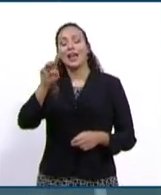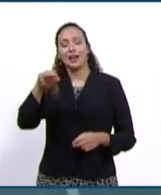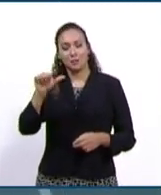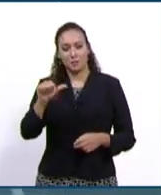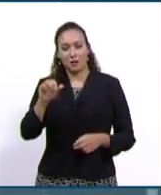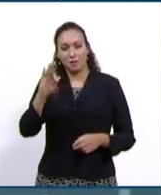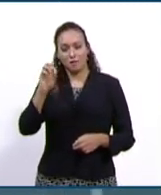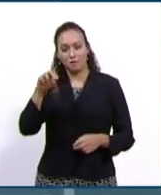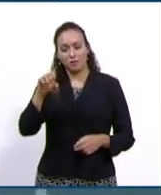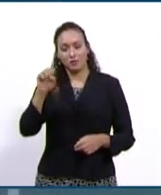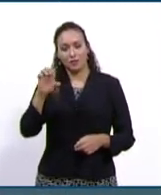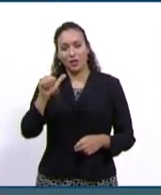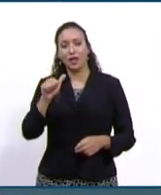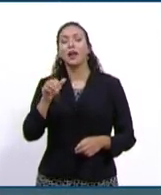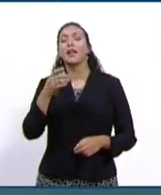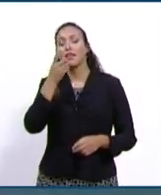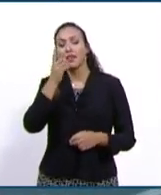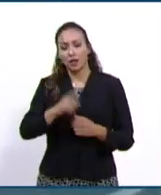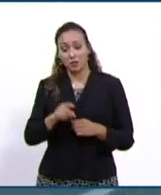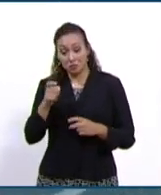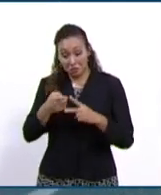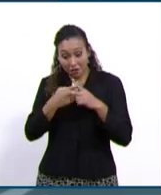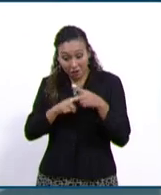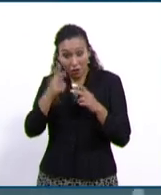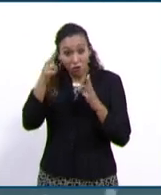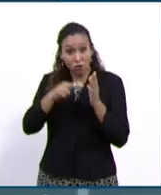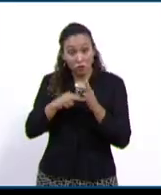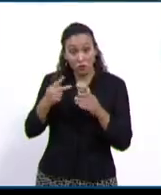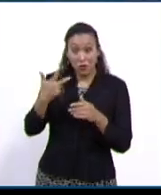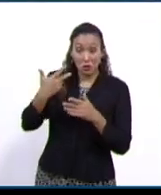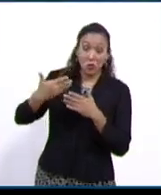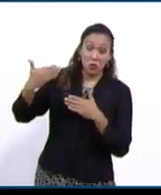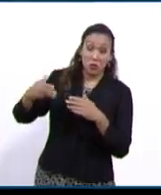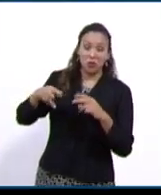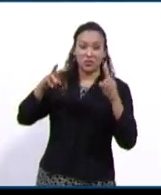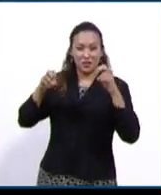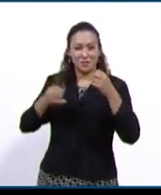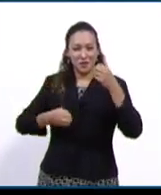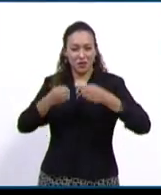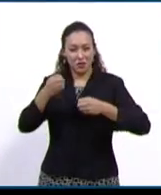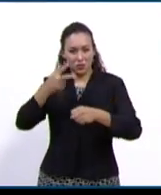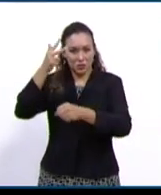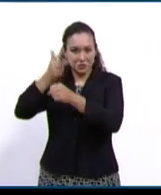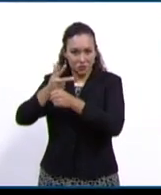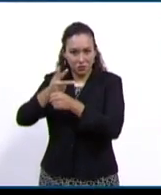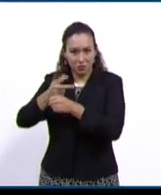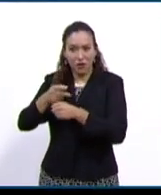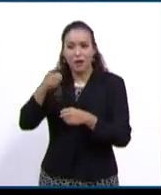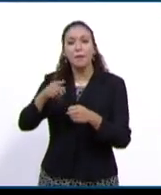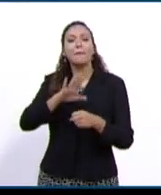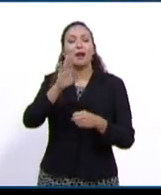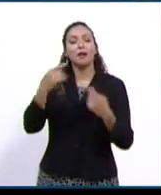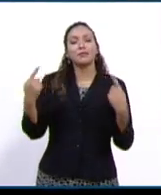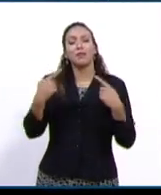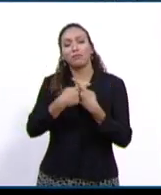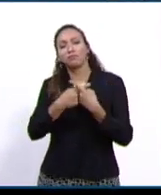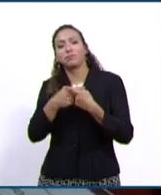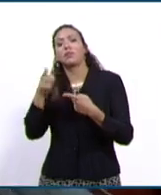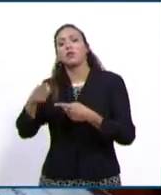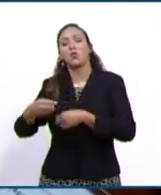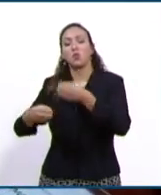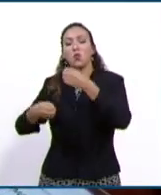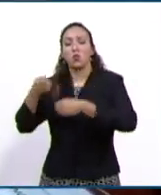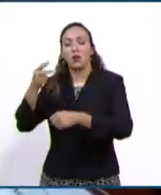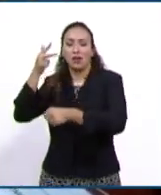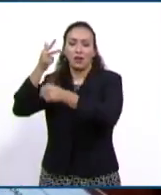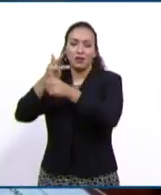circuito, recordó que cuando surgió en 2008 el sistema oral, aparentemente chocaba con el juicio de amparo. Por ello,